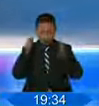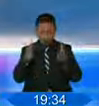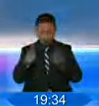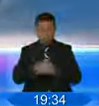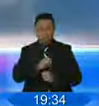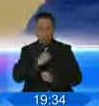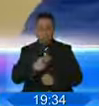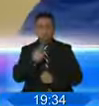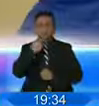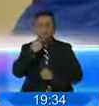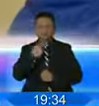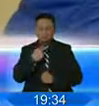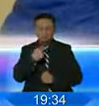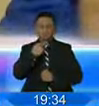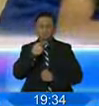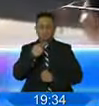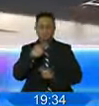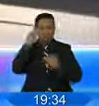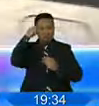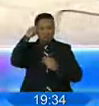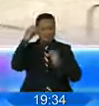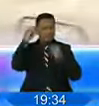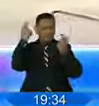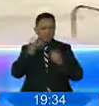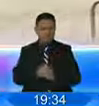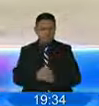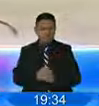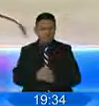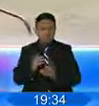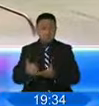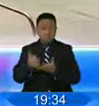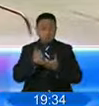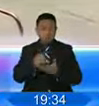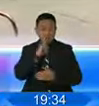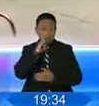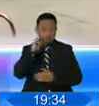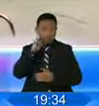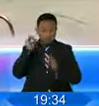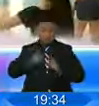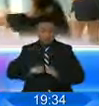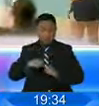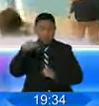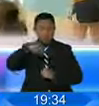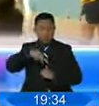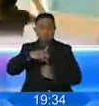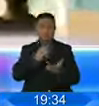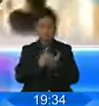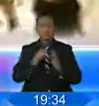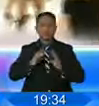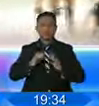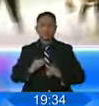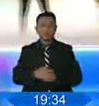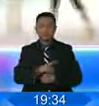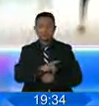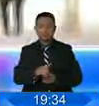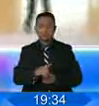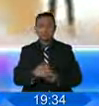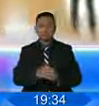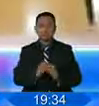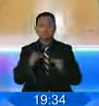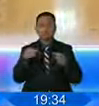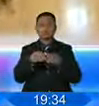adecuada respiración y hasta agilidad mental son varias de las destrezas que los pequeños podrán adquirir en los cursos vacacionales propuestos